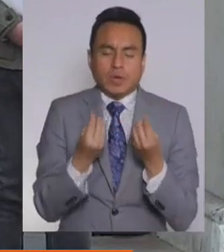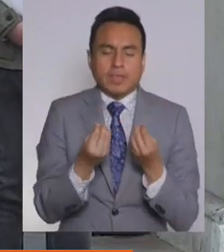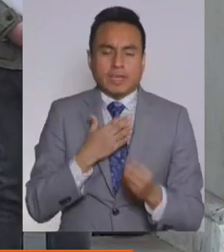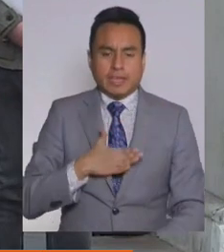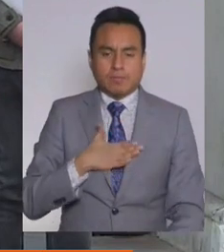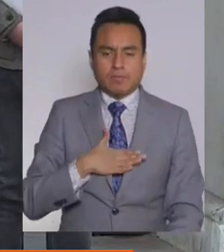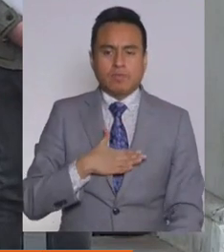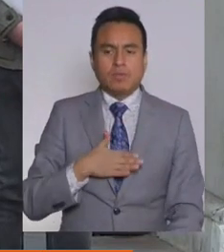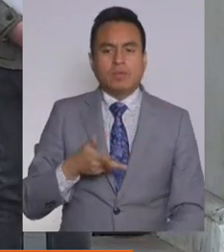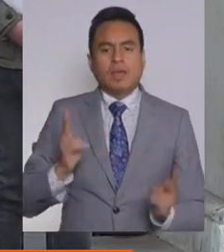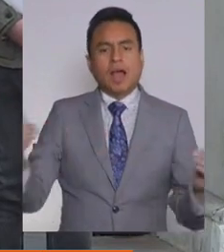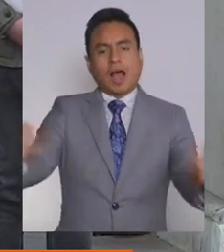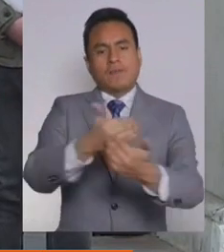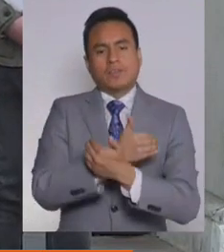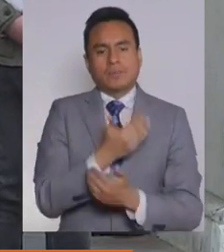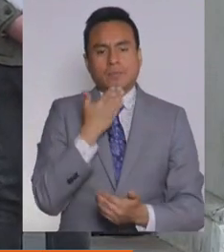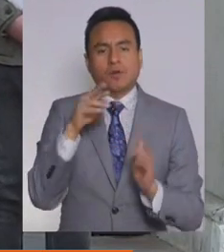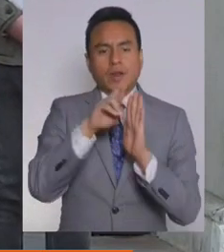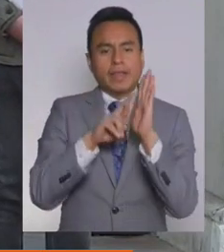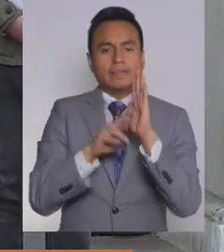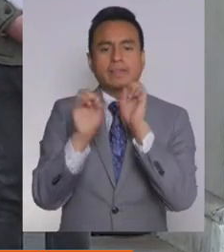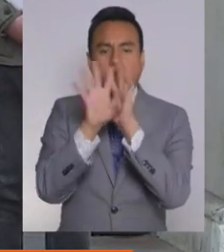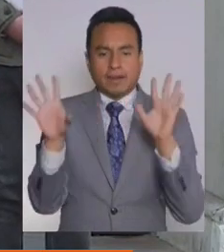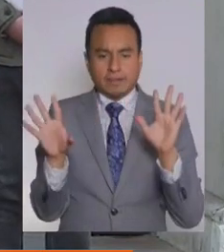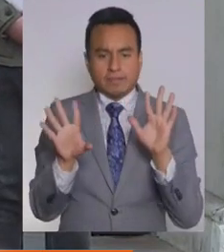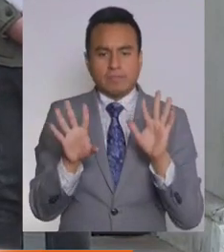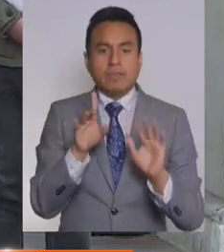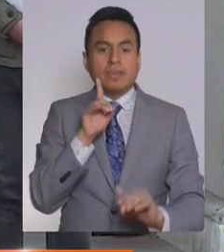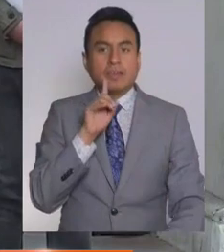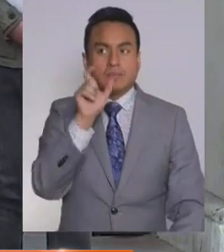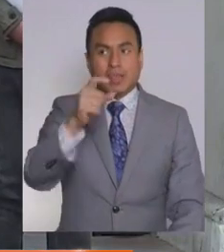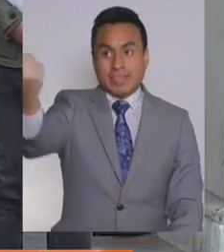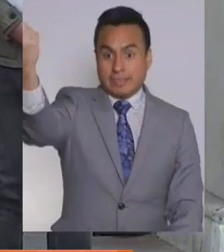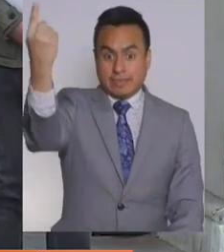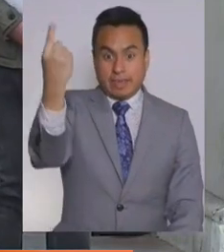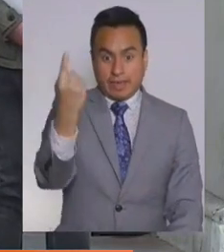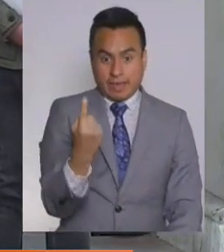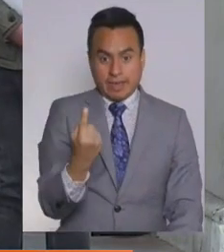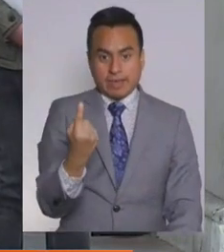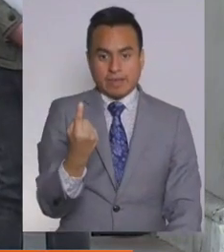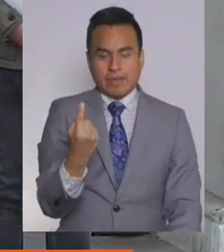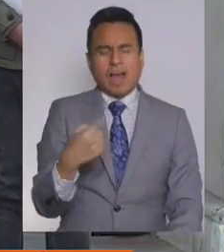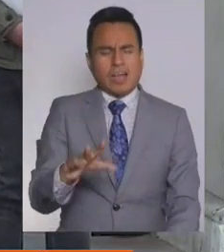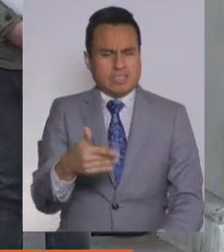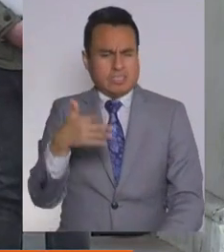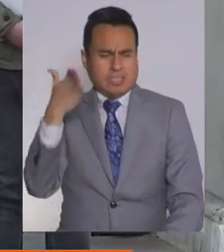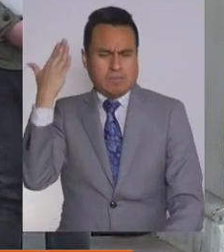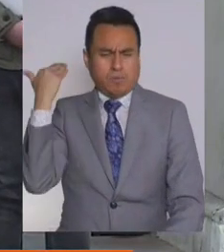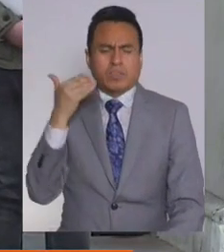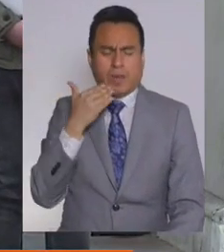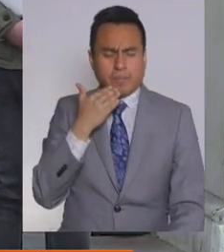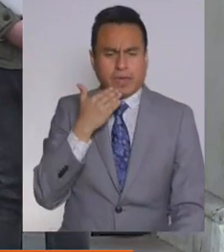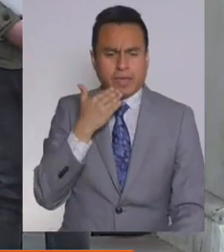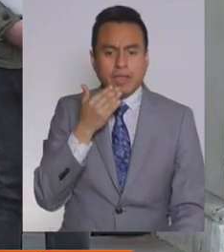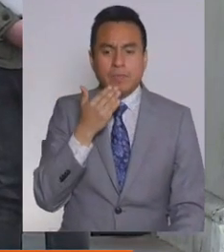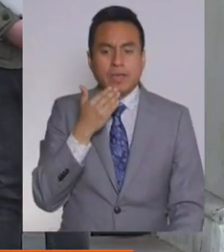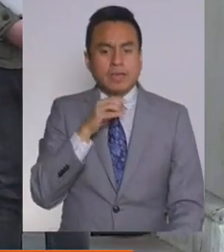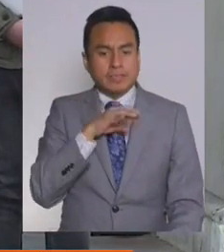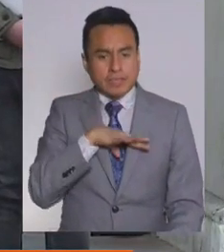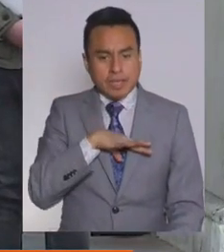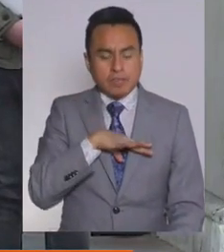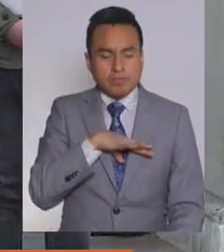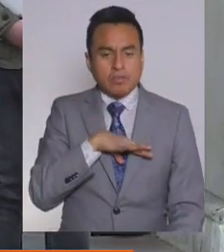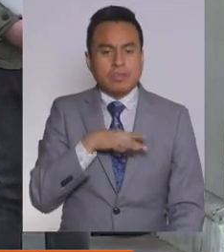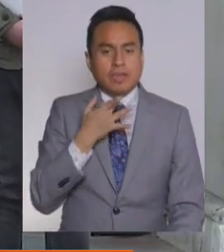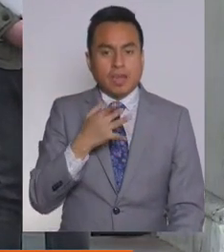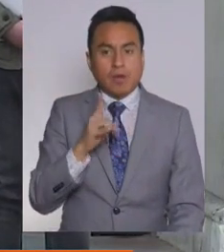migrantes, que los reciba con los brazos abiertos, pero también con reglas claras. ¿Para quiénes? Para los que llegan, para los que ya llegaron hace un tiempo atrás y para los chilenos